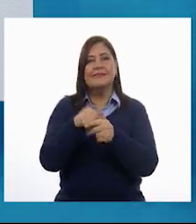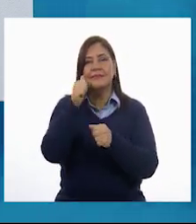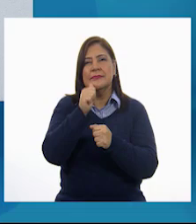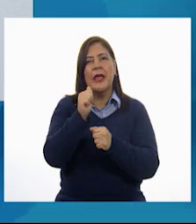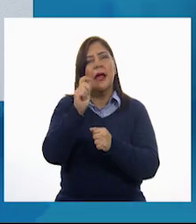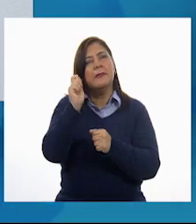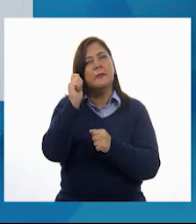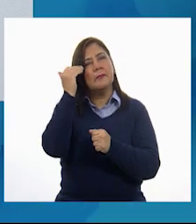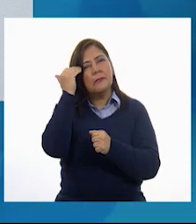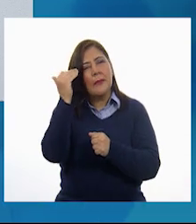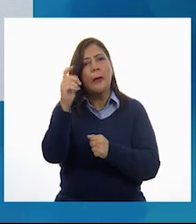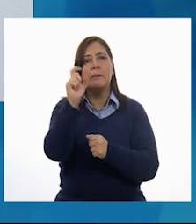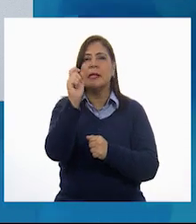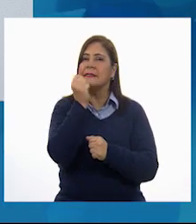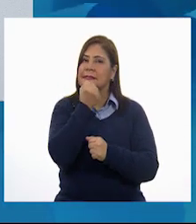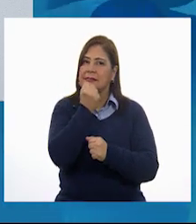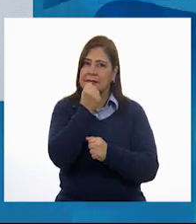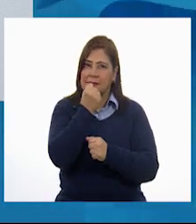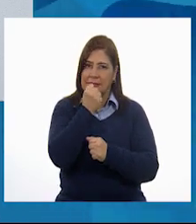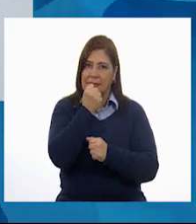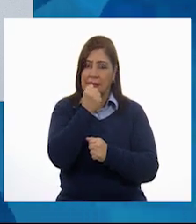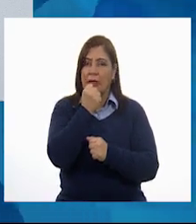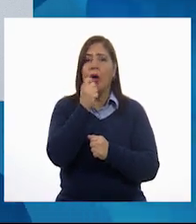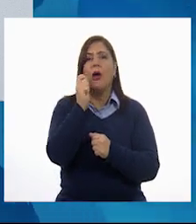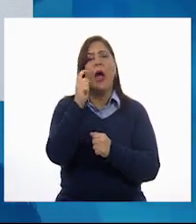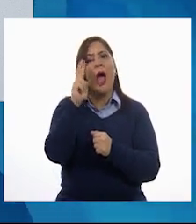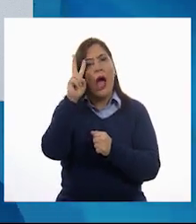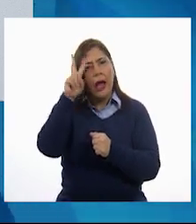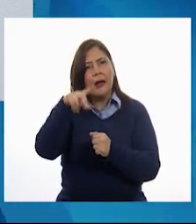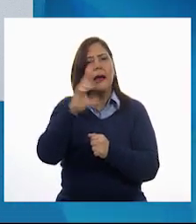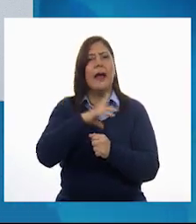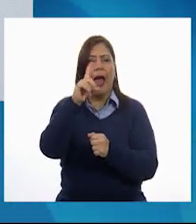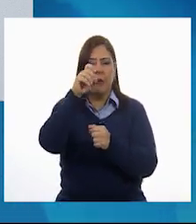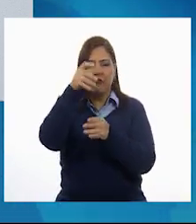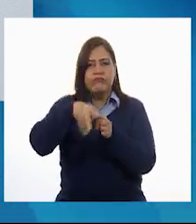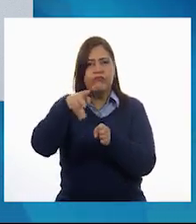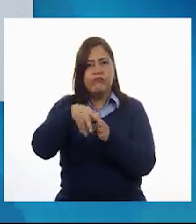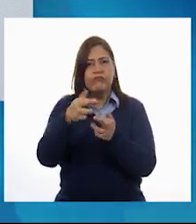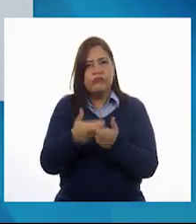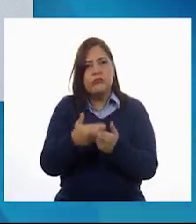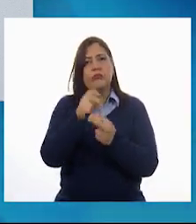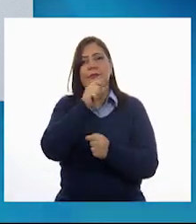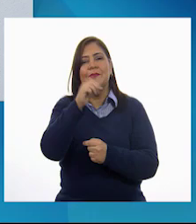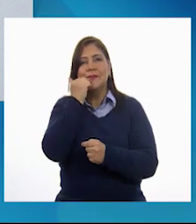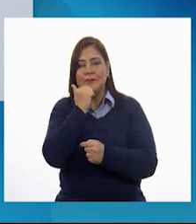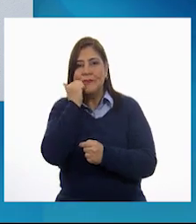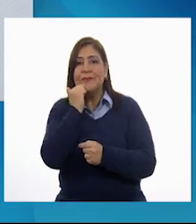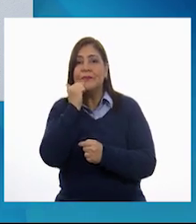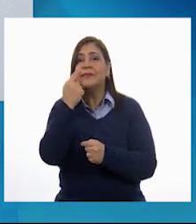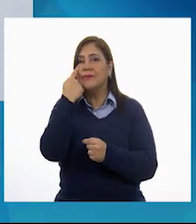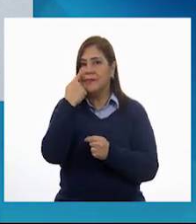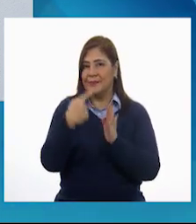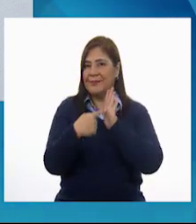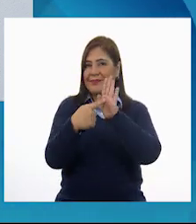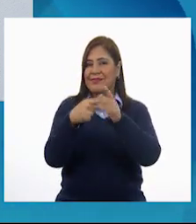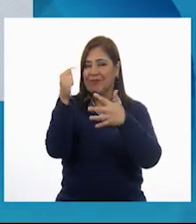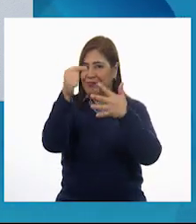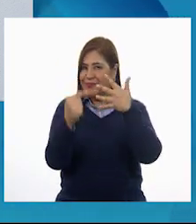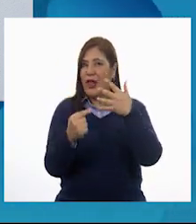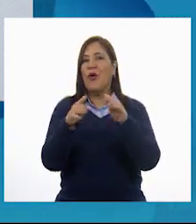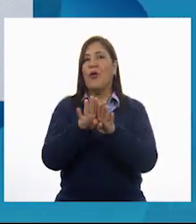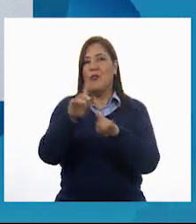lo menos durante 20 segundos, usando mucha agua y jabón. ¡Vamos a ver cómo hay que lavarnos las